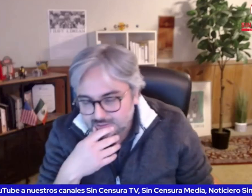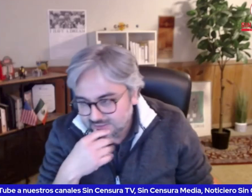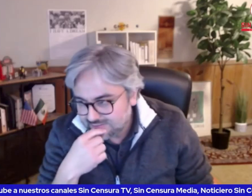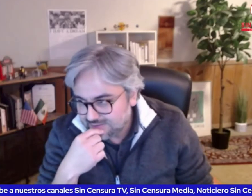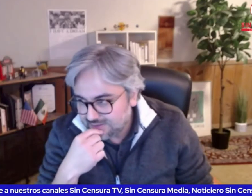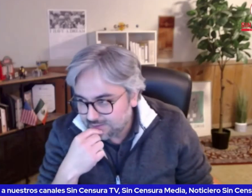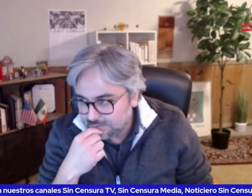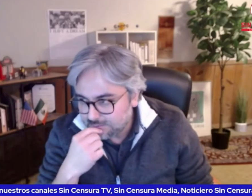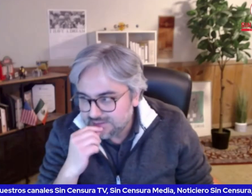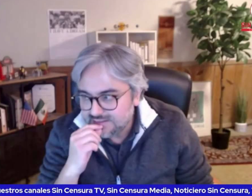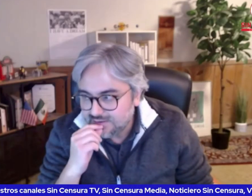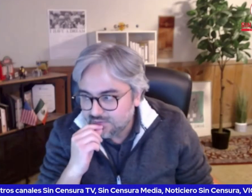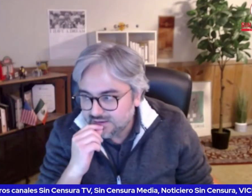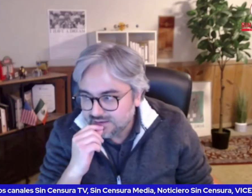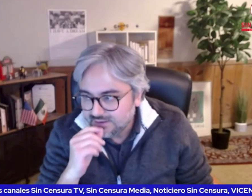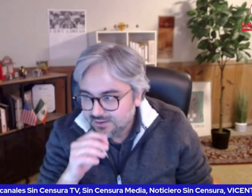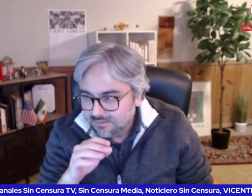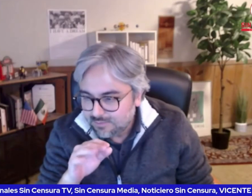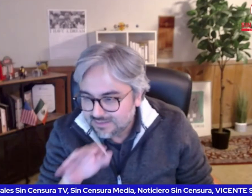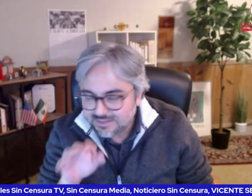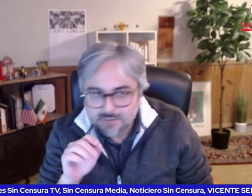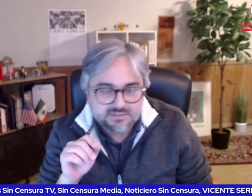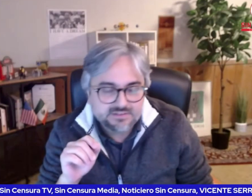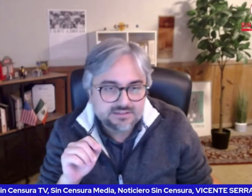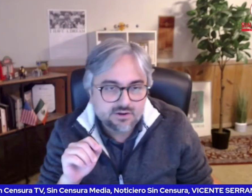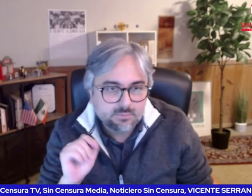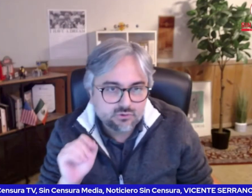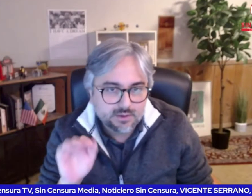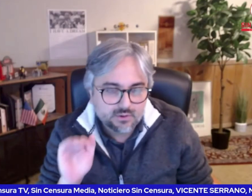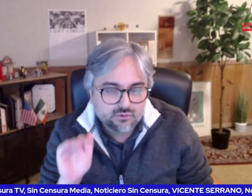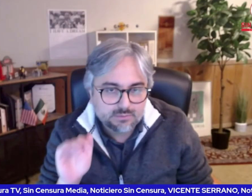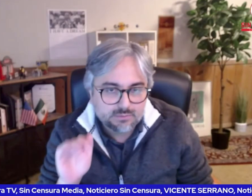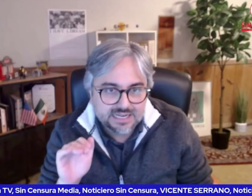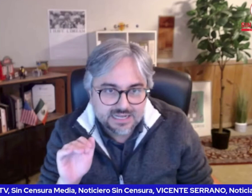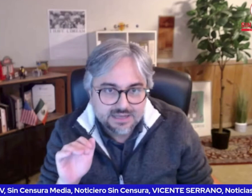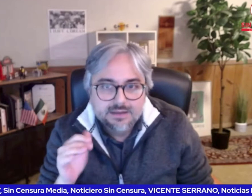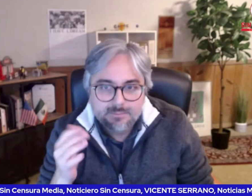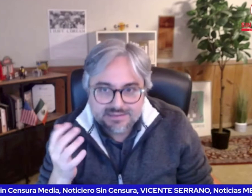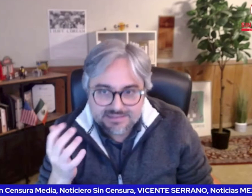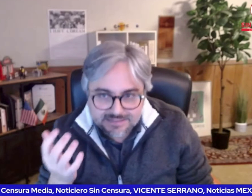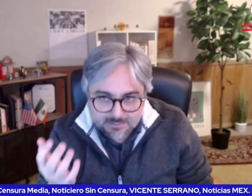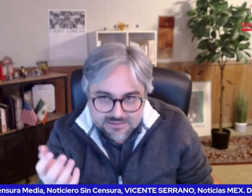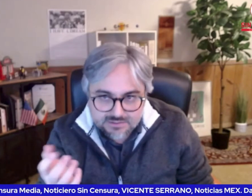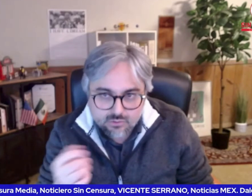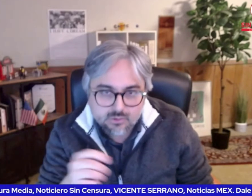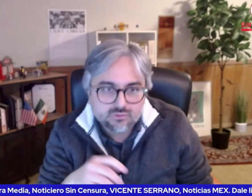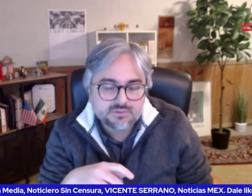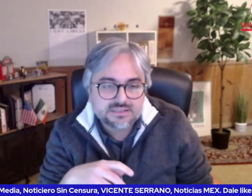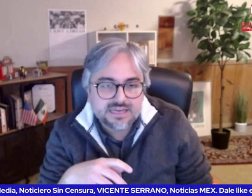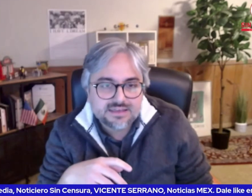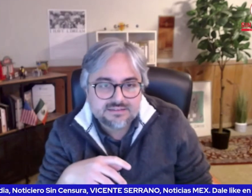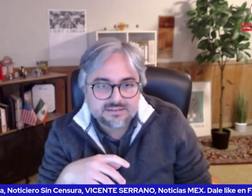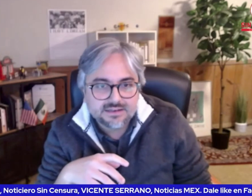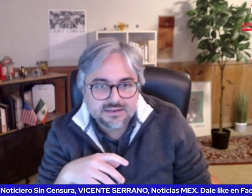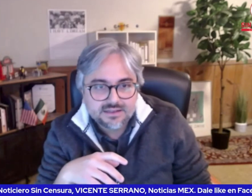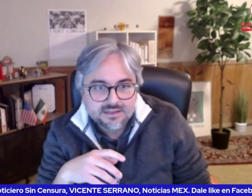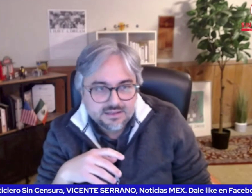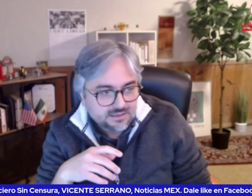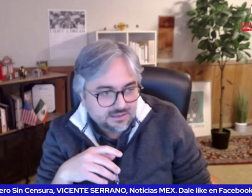Compartir este video que plantea el presidente López Obrador en su mañanera, precisamente sobre los nuevos